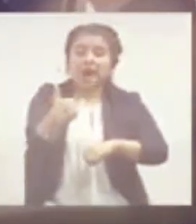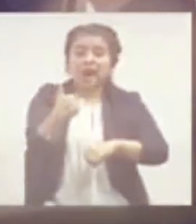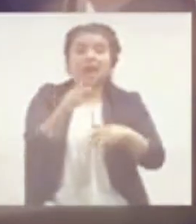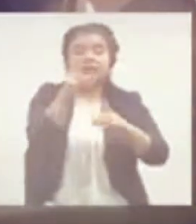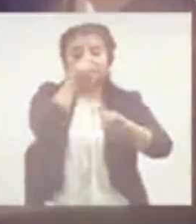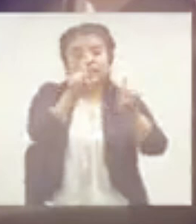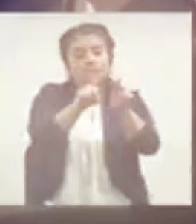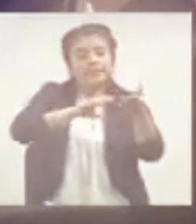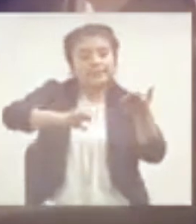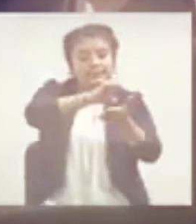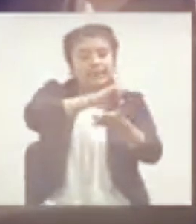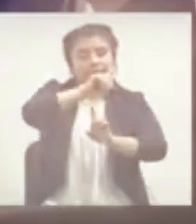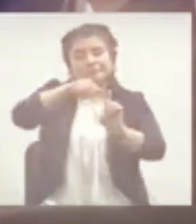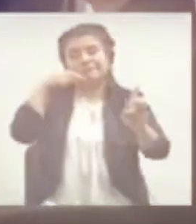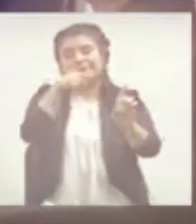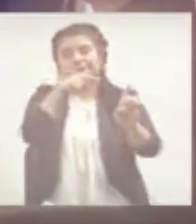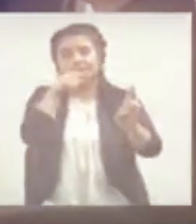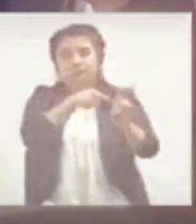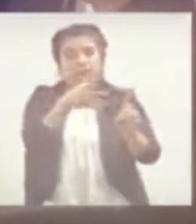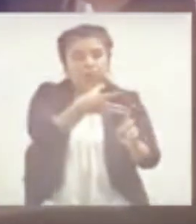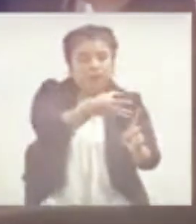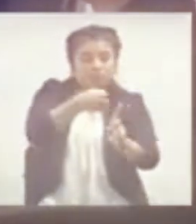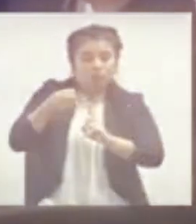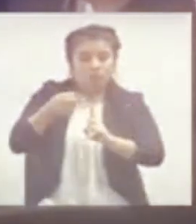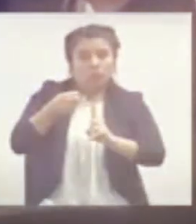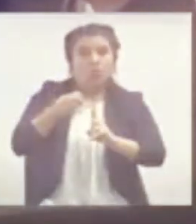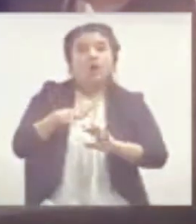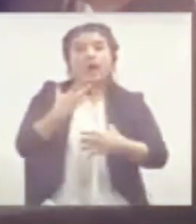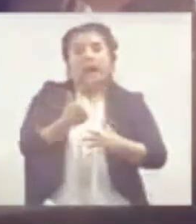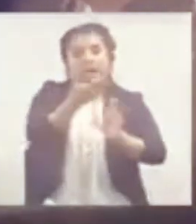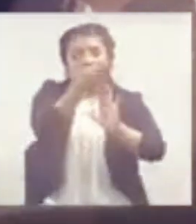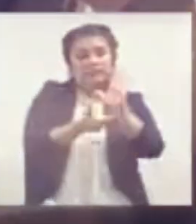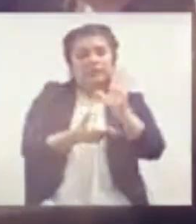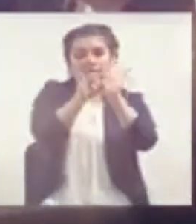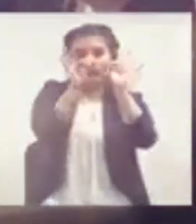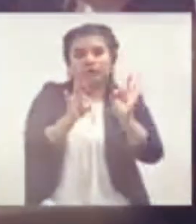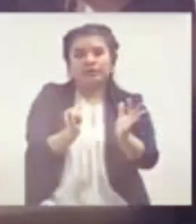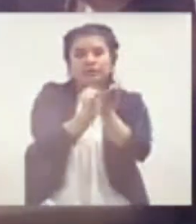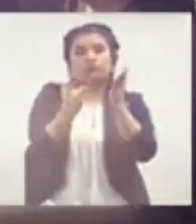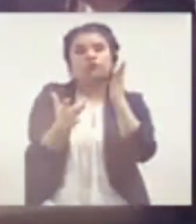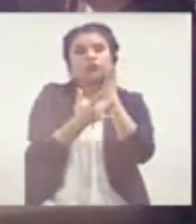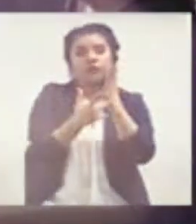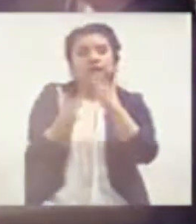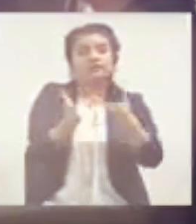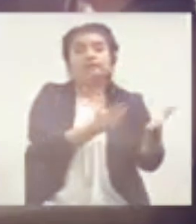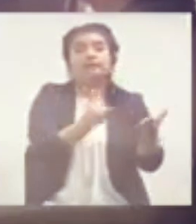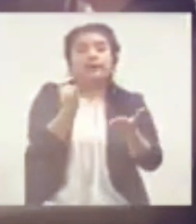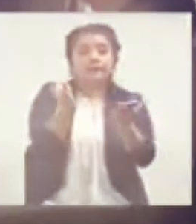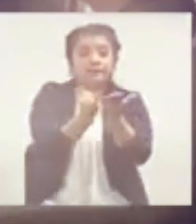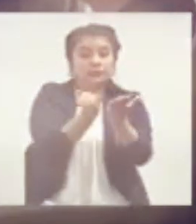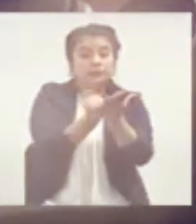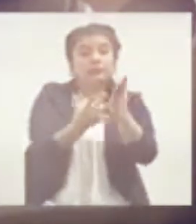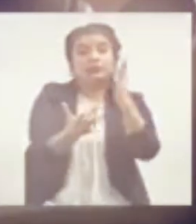del Estado, amenazando con la politización de una institución hasta el momento eminentemente técnica. Del Instituto de